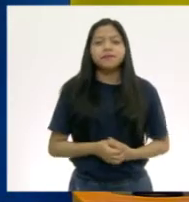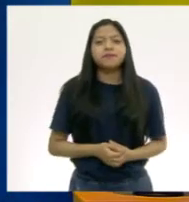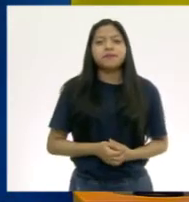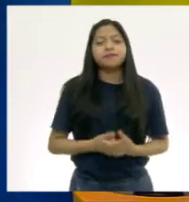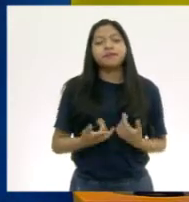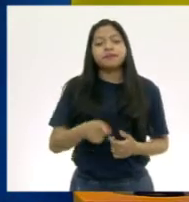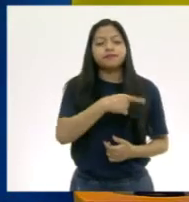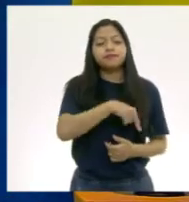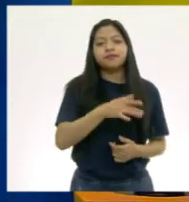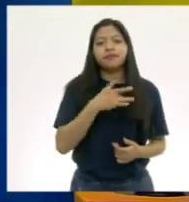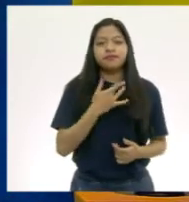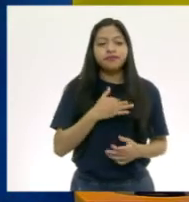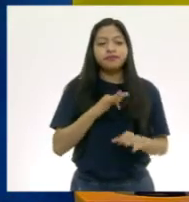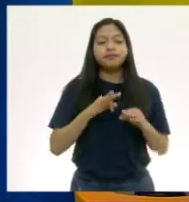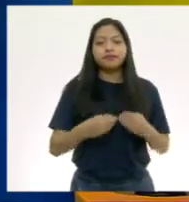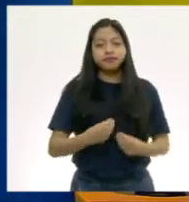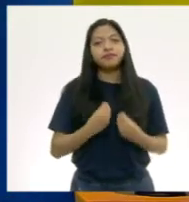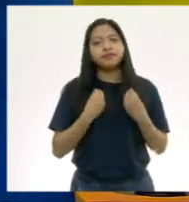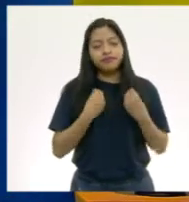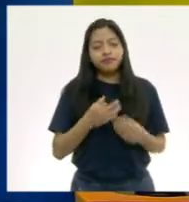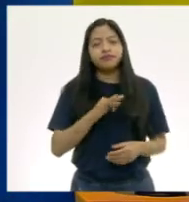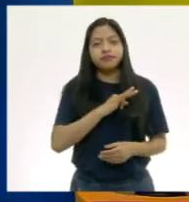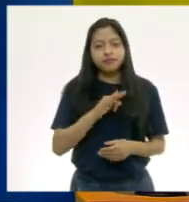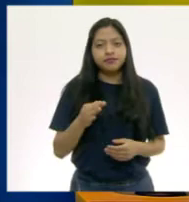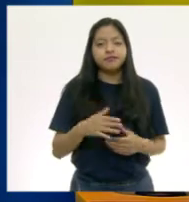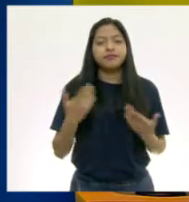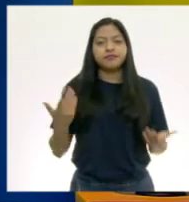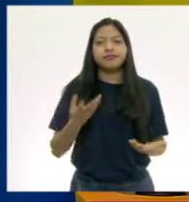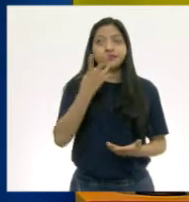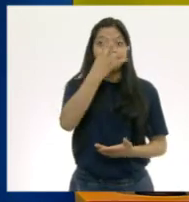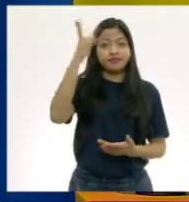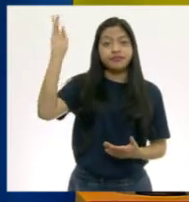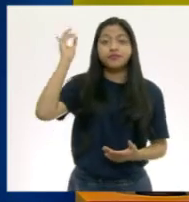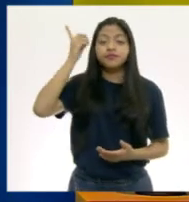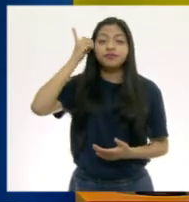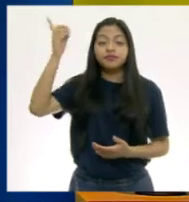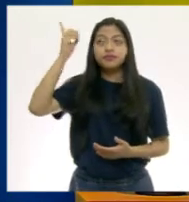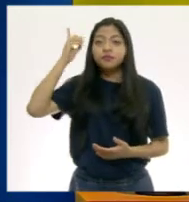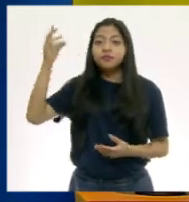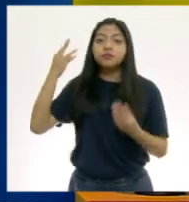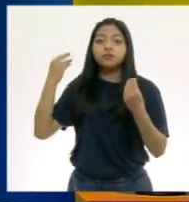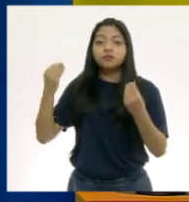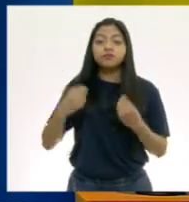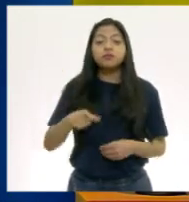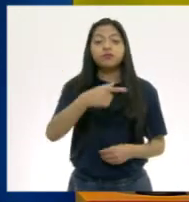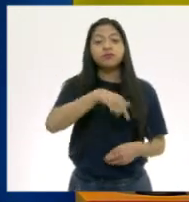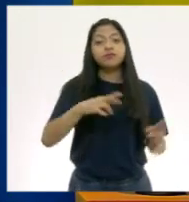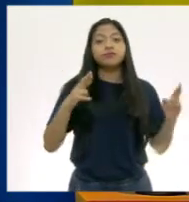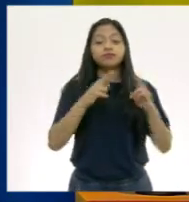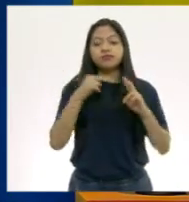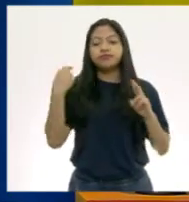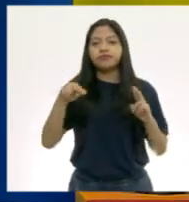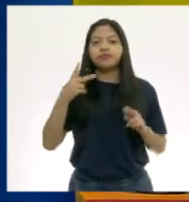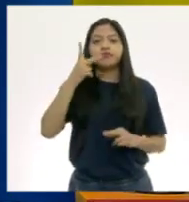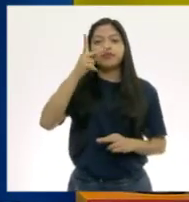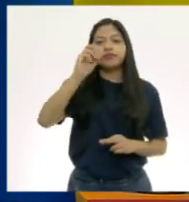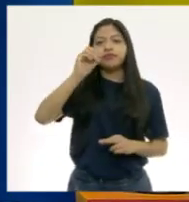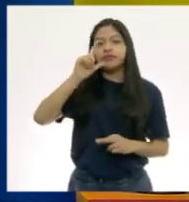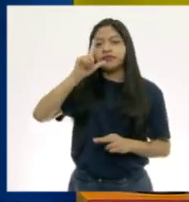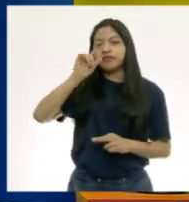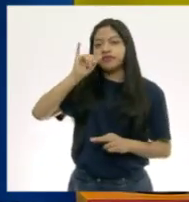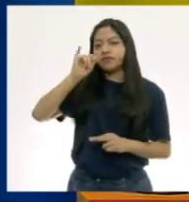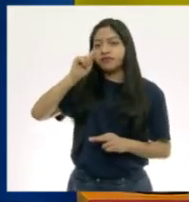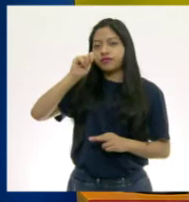toda su realidad. Por esto mismo, creían y veneraban a numerosos dioses, es decir, su religión era politeísta.